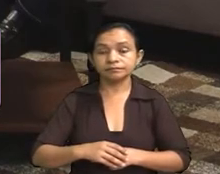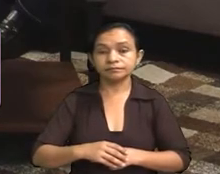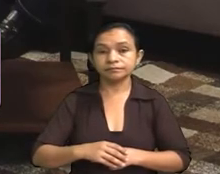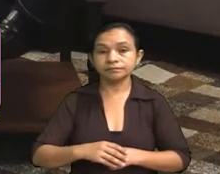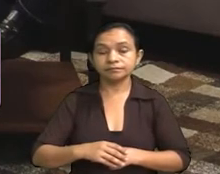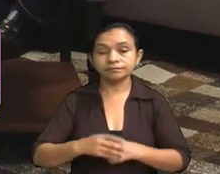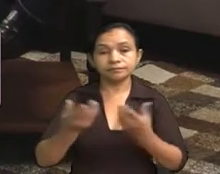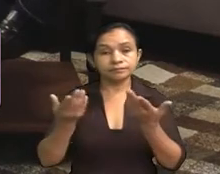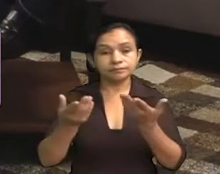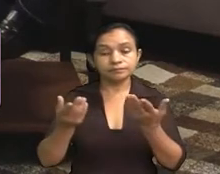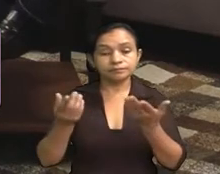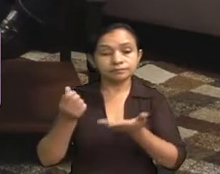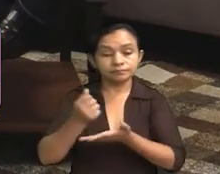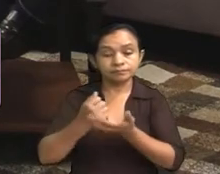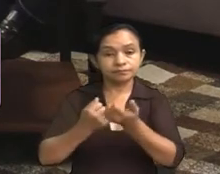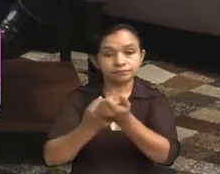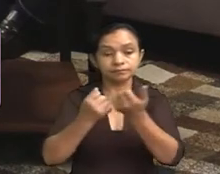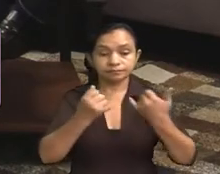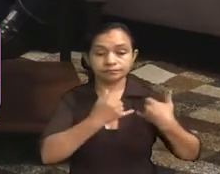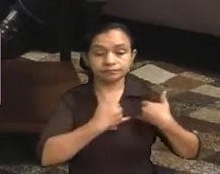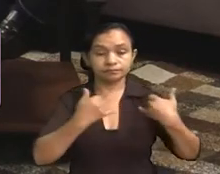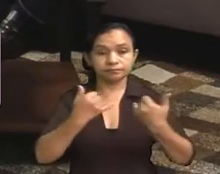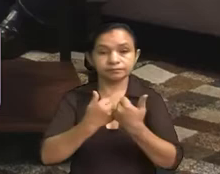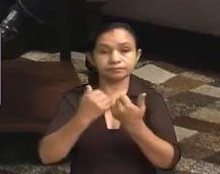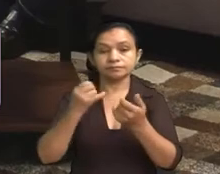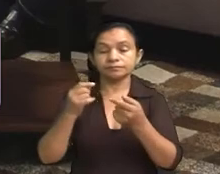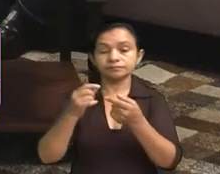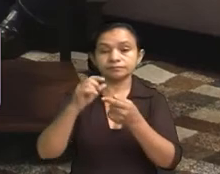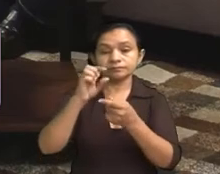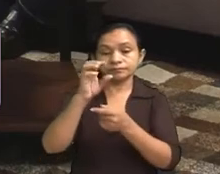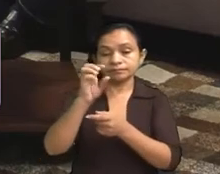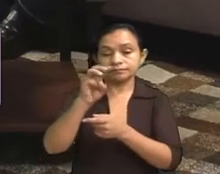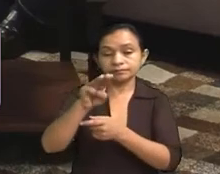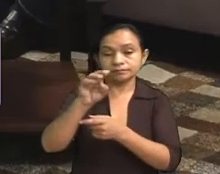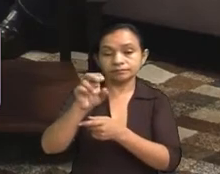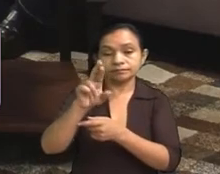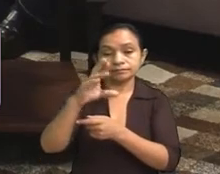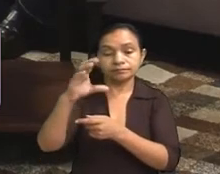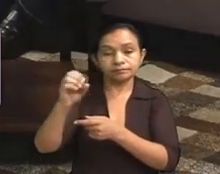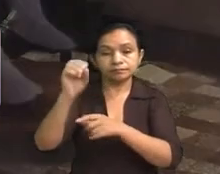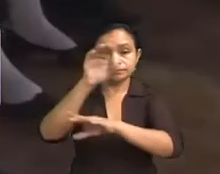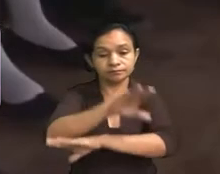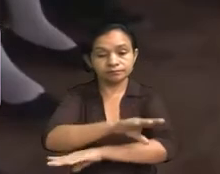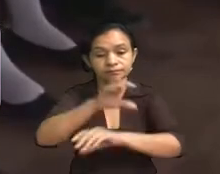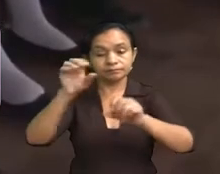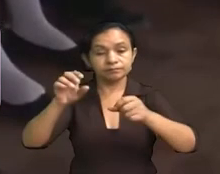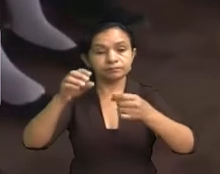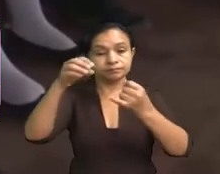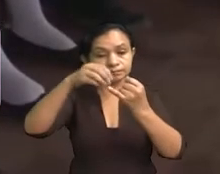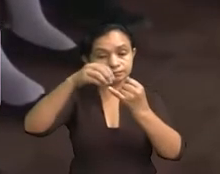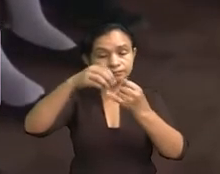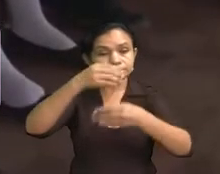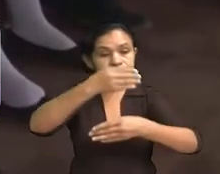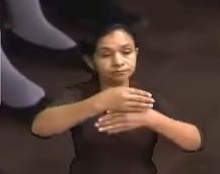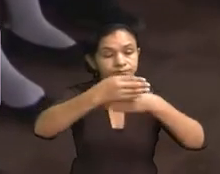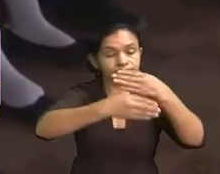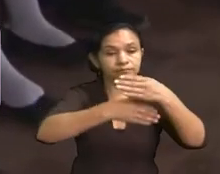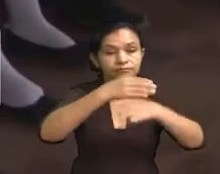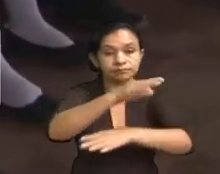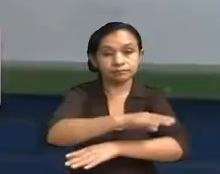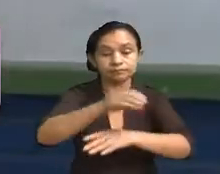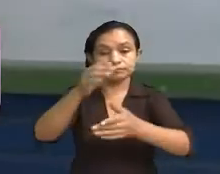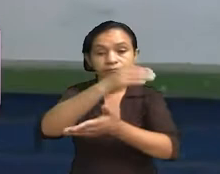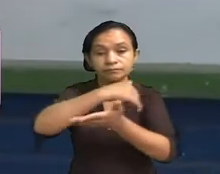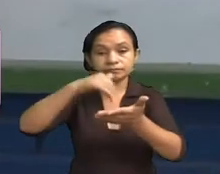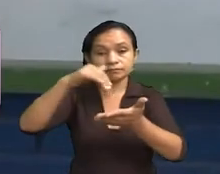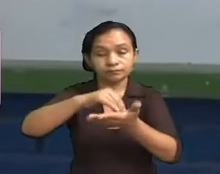y equipamiento del Instituto Técnico Marcos Homero Guatemala en Jinotega. El mejoramiento y equipamiento de los